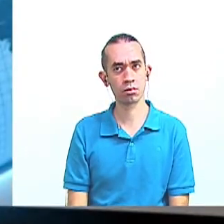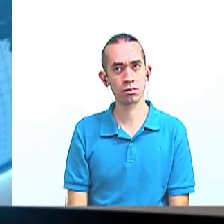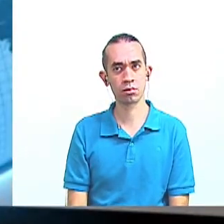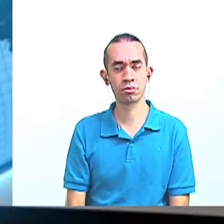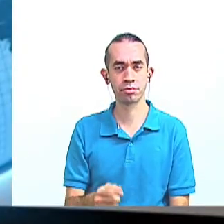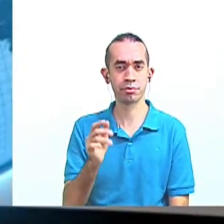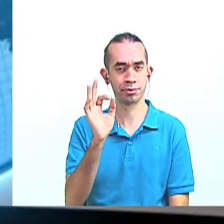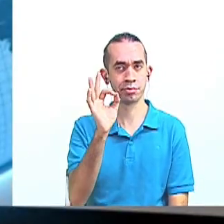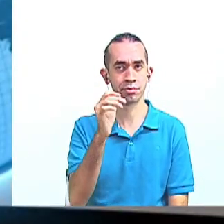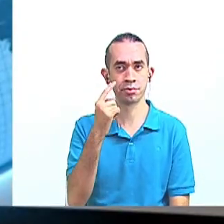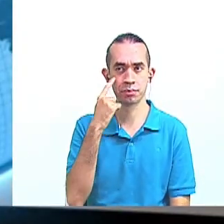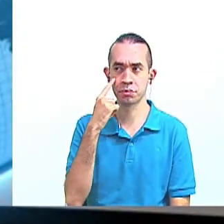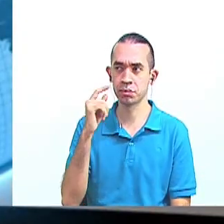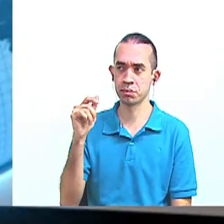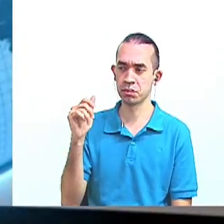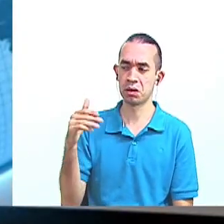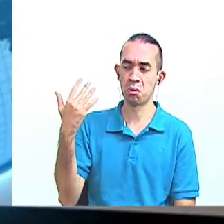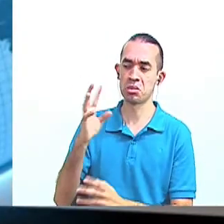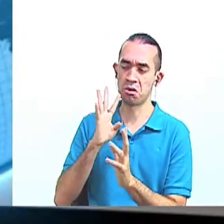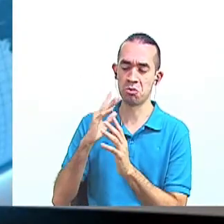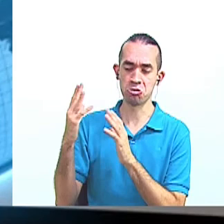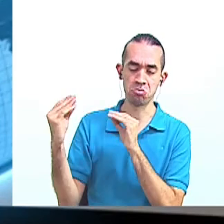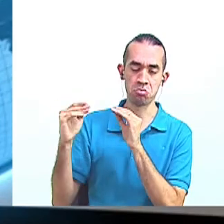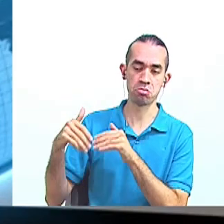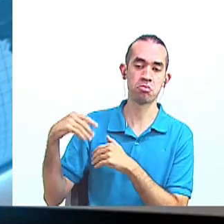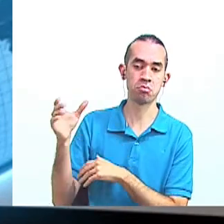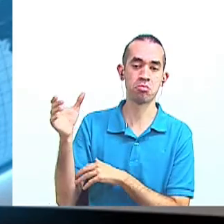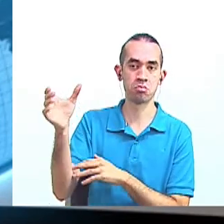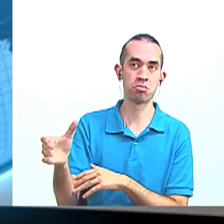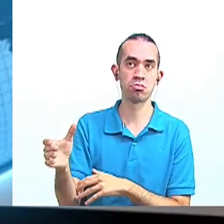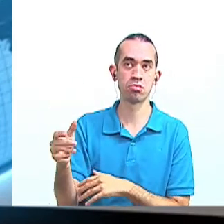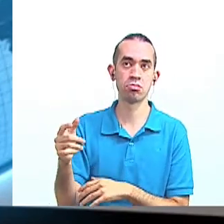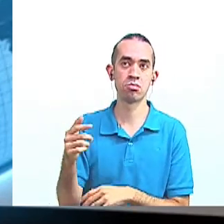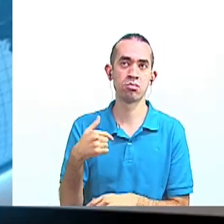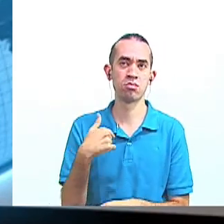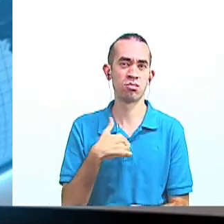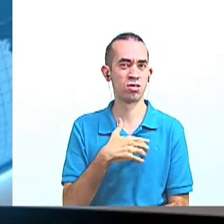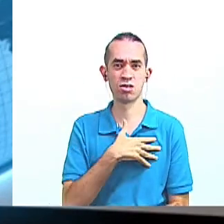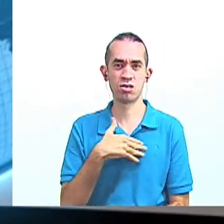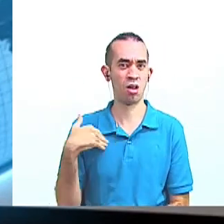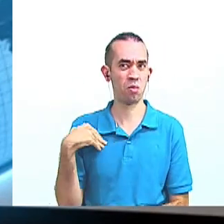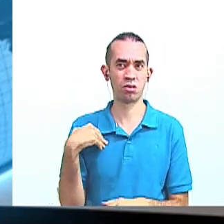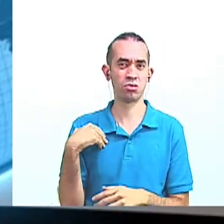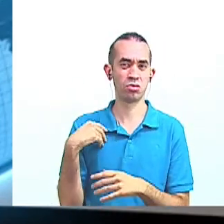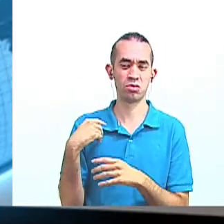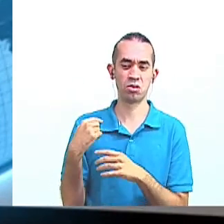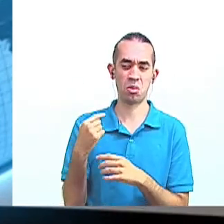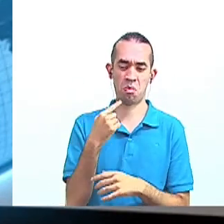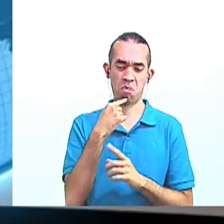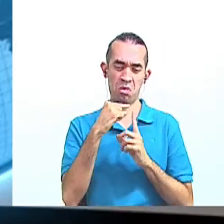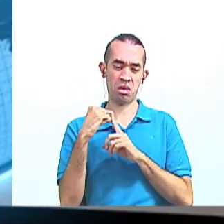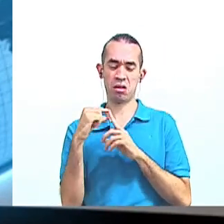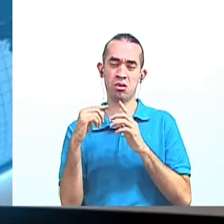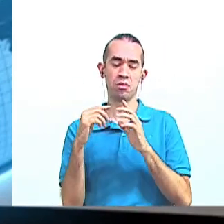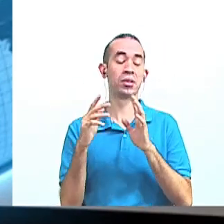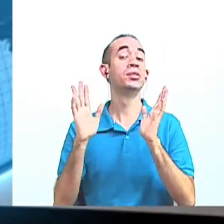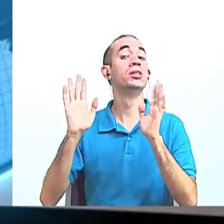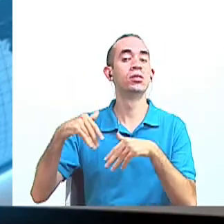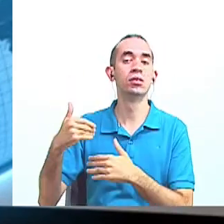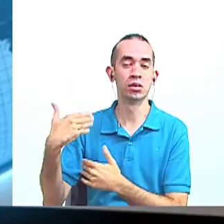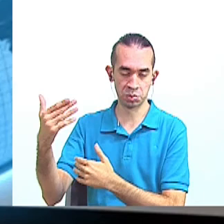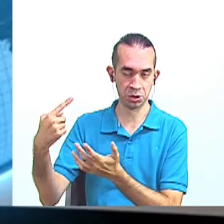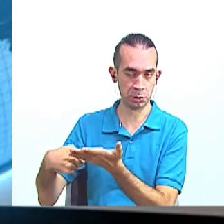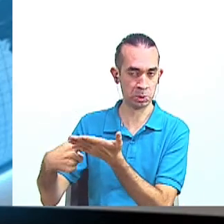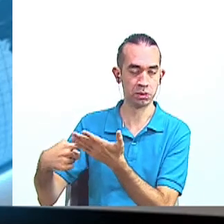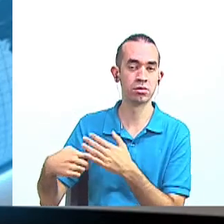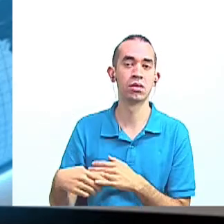Bueno, muy bien, así. Después hablamos, porque no me gustó mucho ese detalle, está bien. Excelente, Ace,